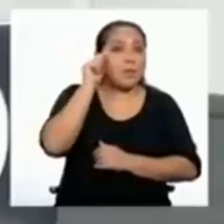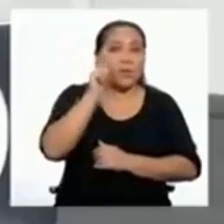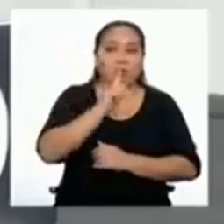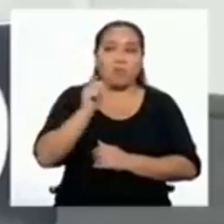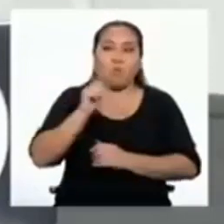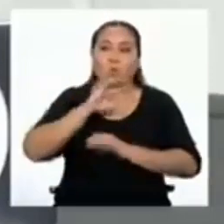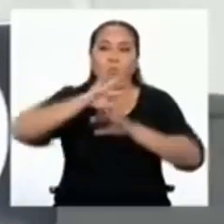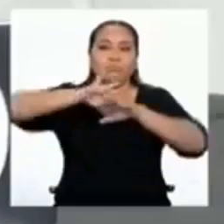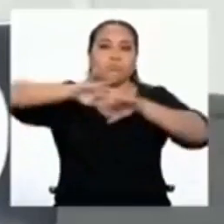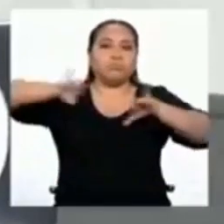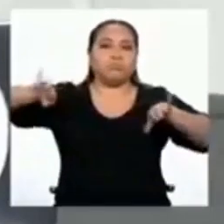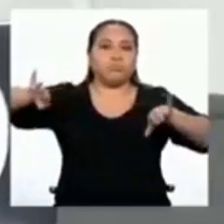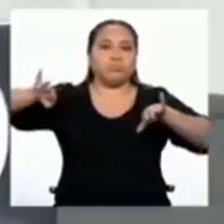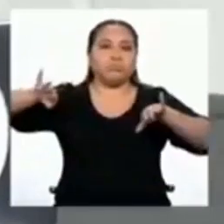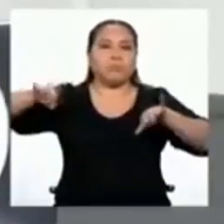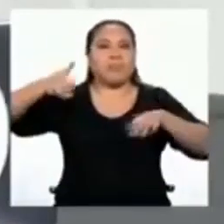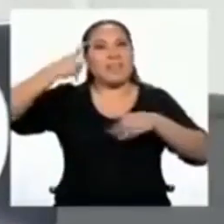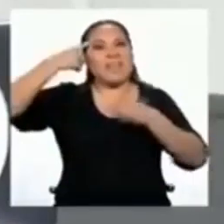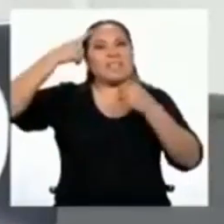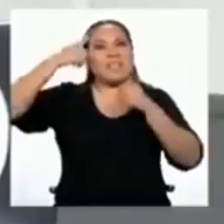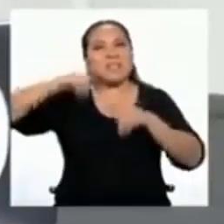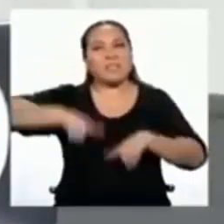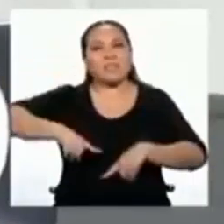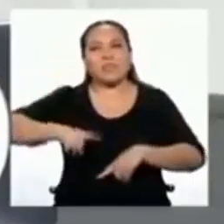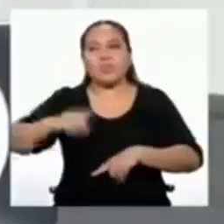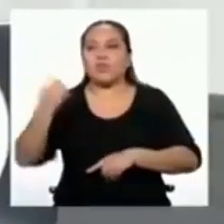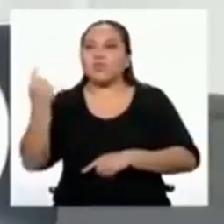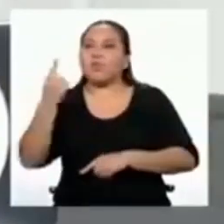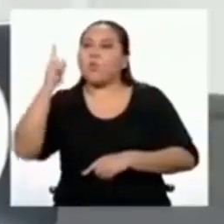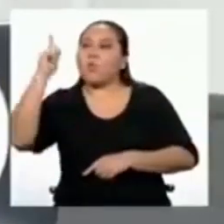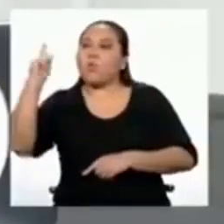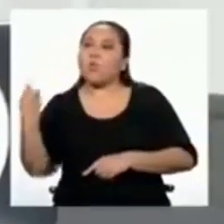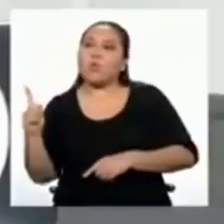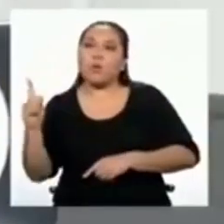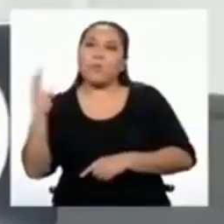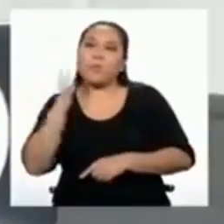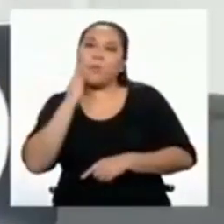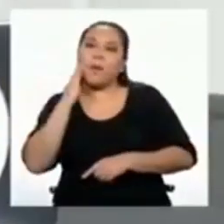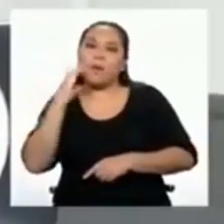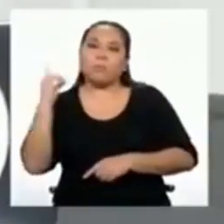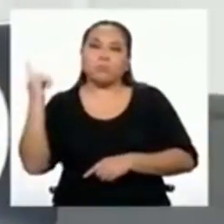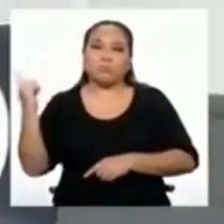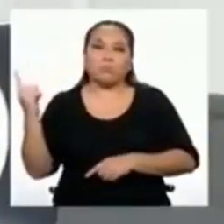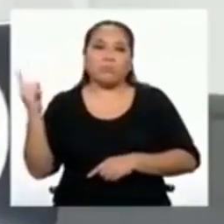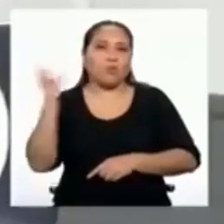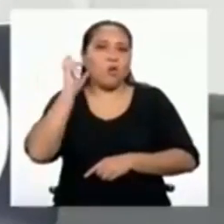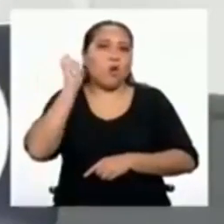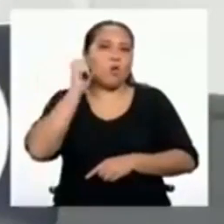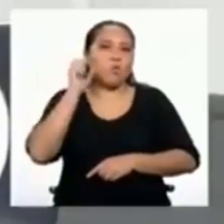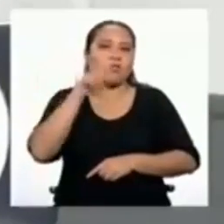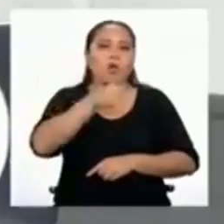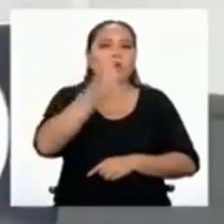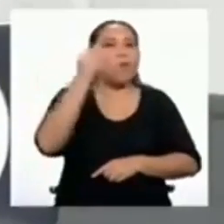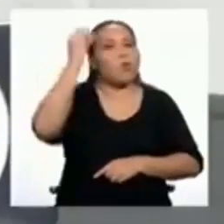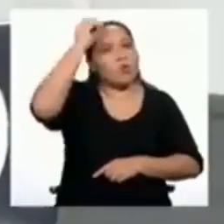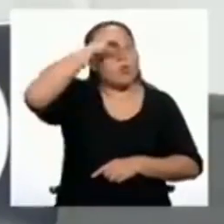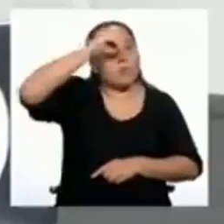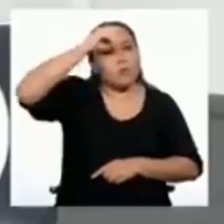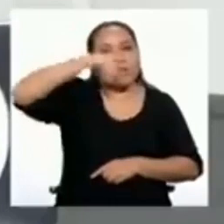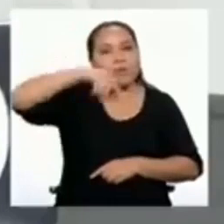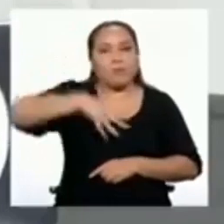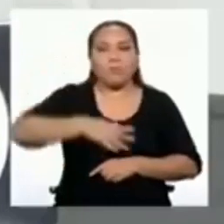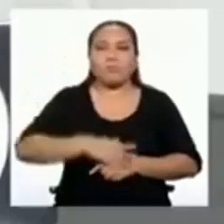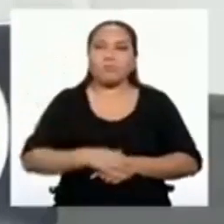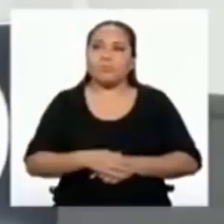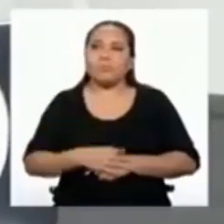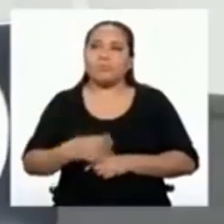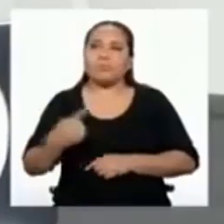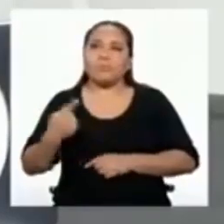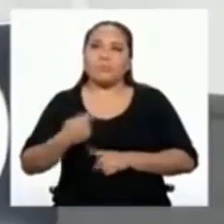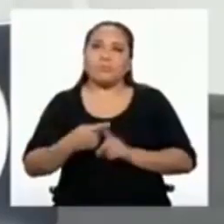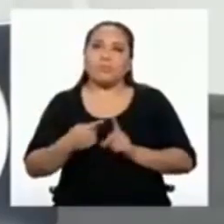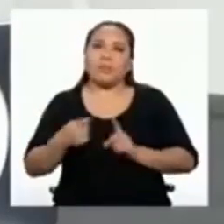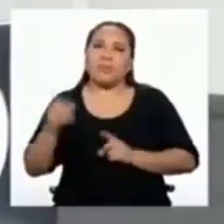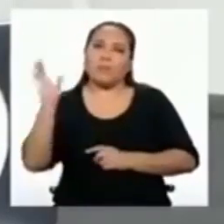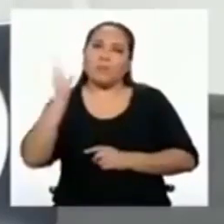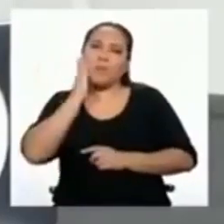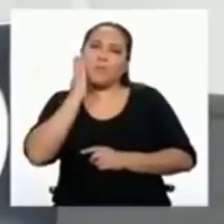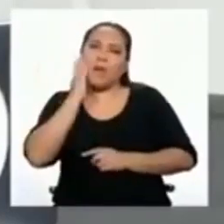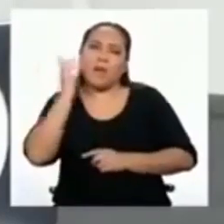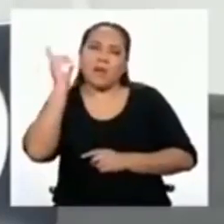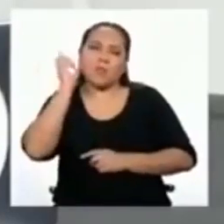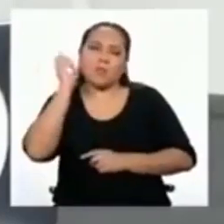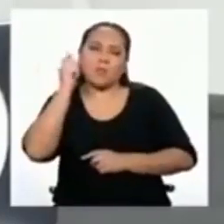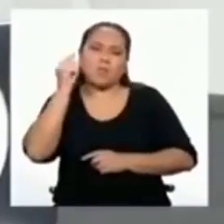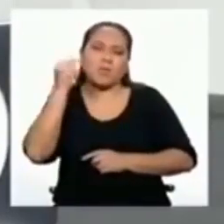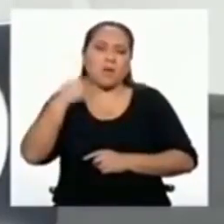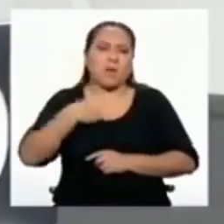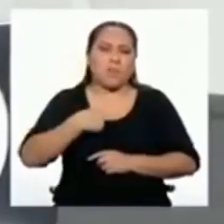las decisiones en mi casa serían tomadas solo por mamá, sin escuchar otras opiniones. Aunque en realidad ella sí escucha. Me